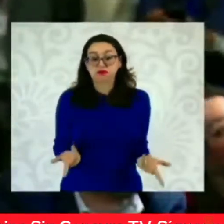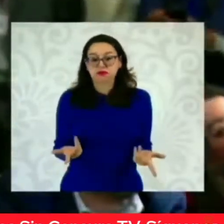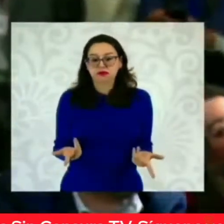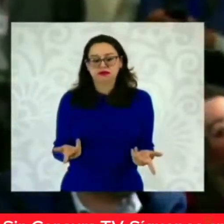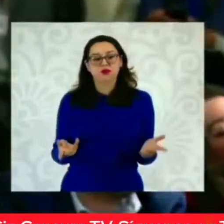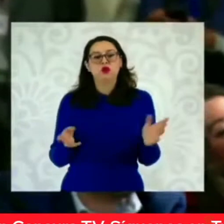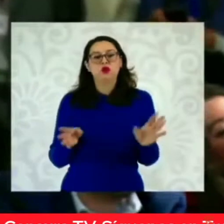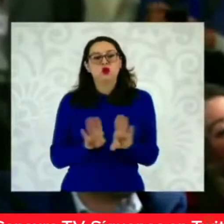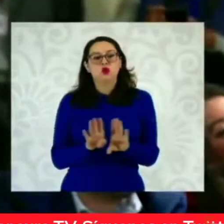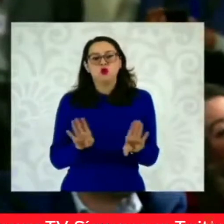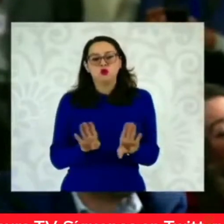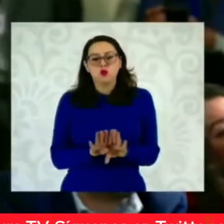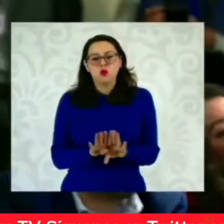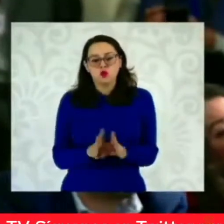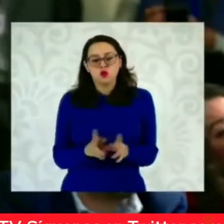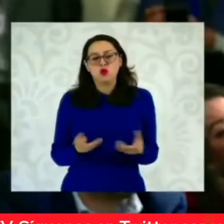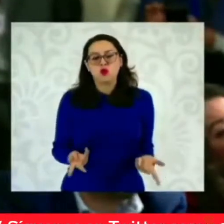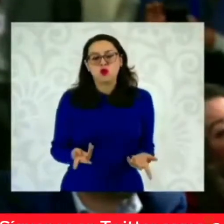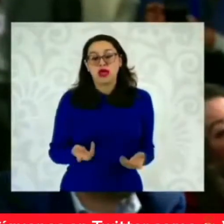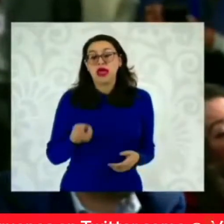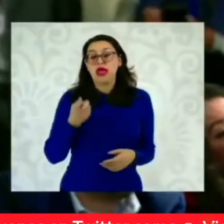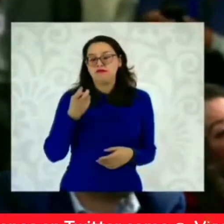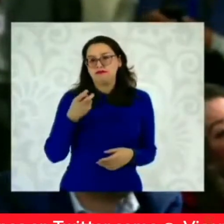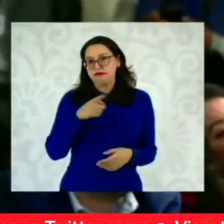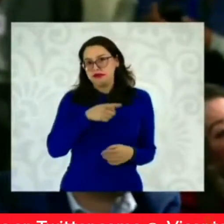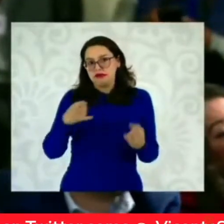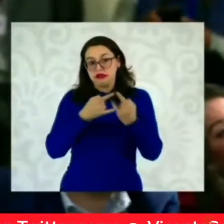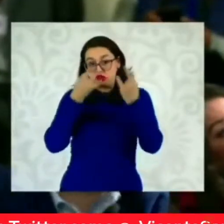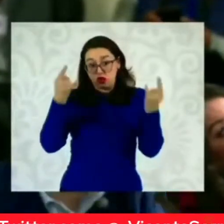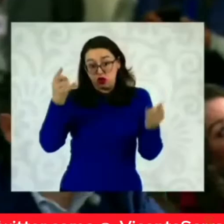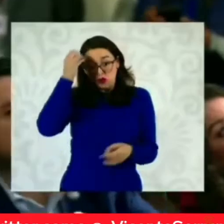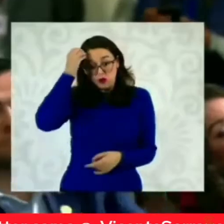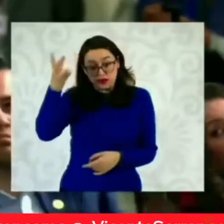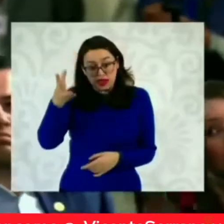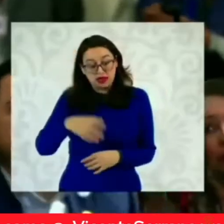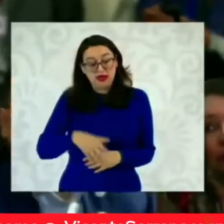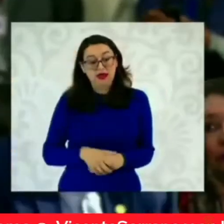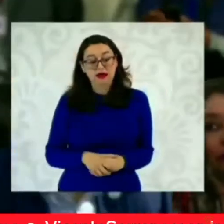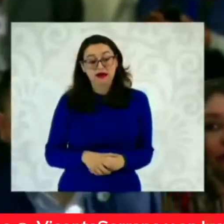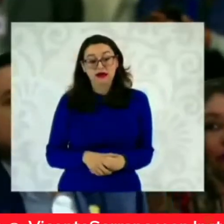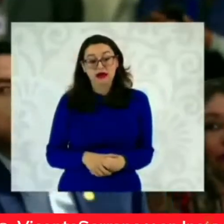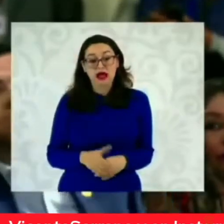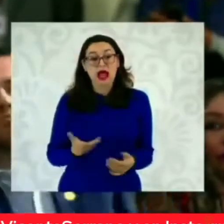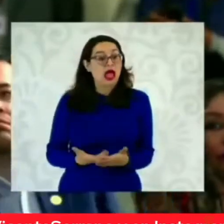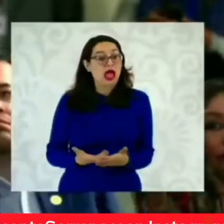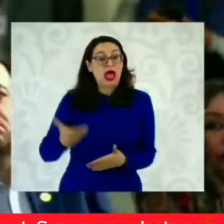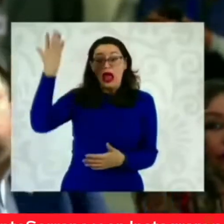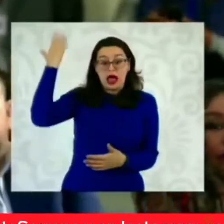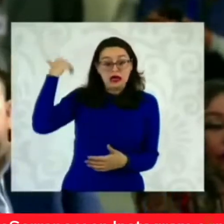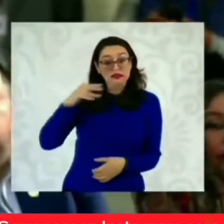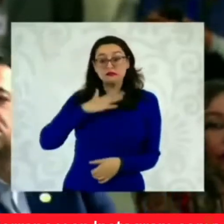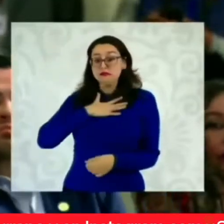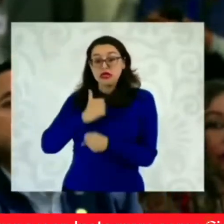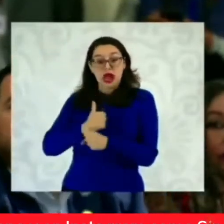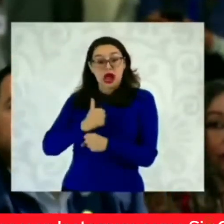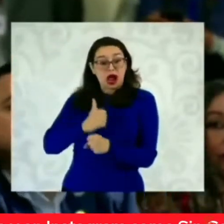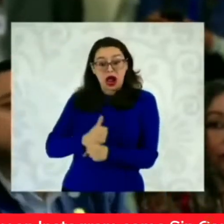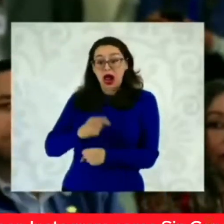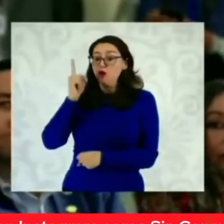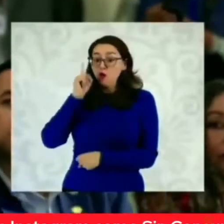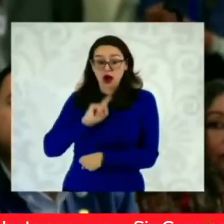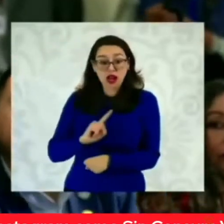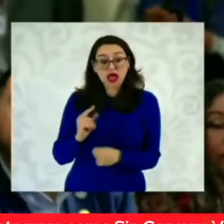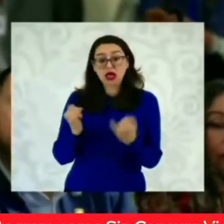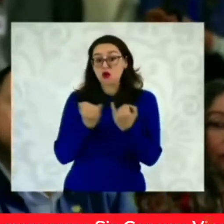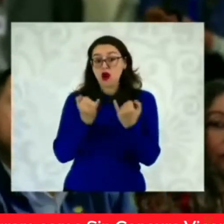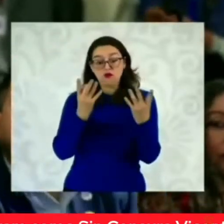historia está condenado a repetirla. Esto ya ocurrió, le ocurrió a mi abuela y a millones que seguramente están viendo